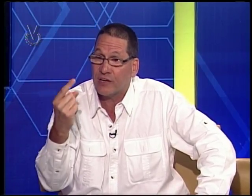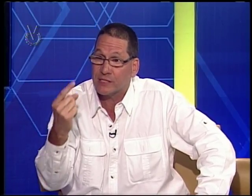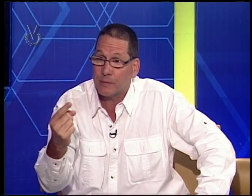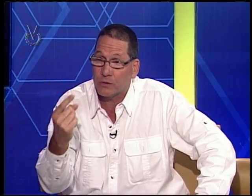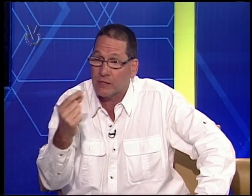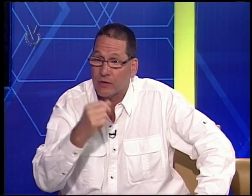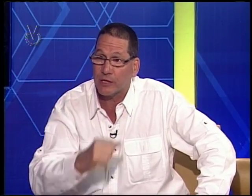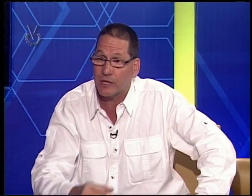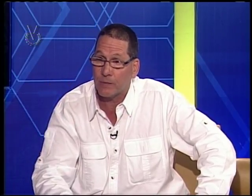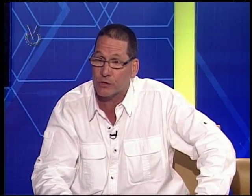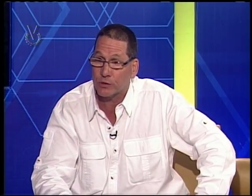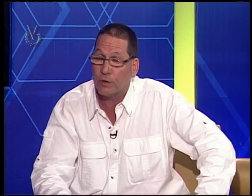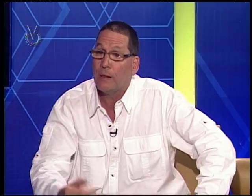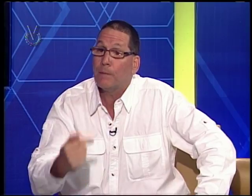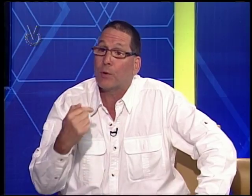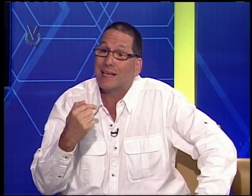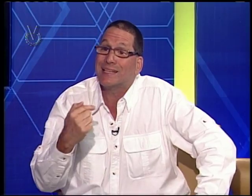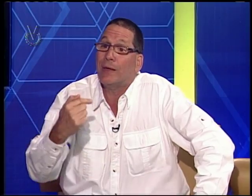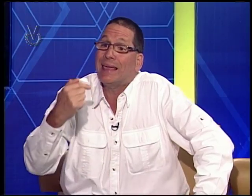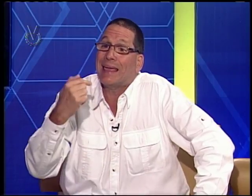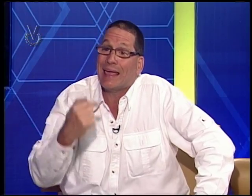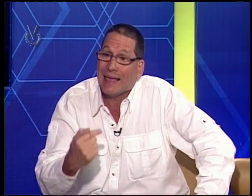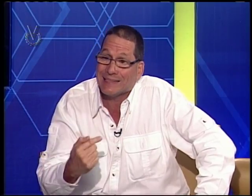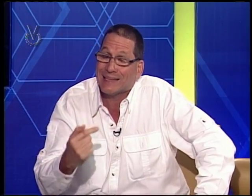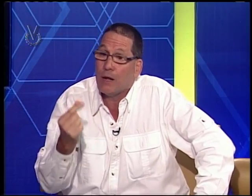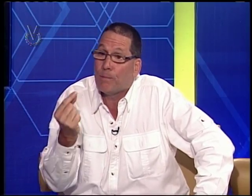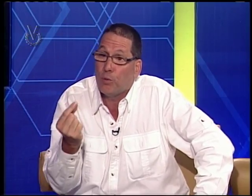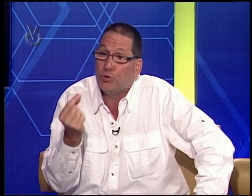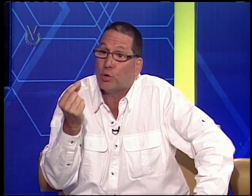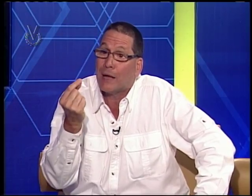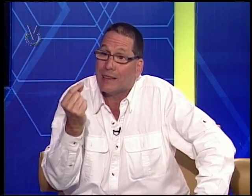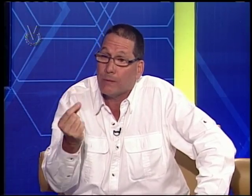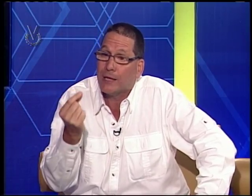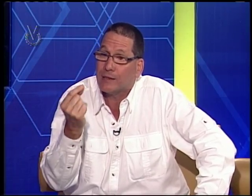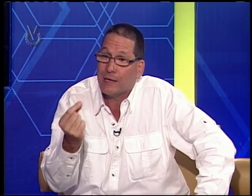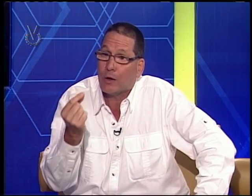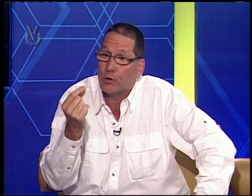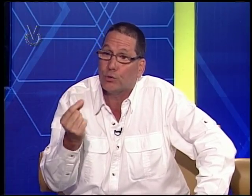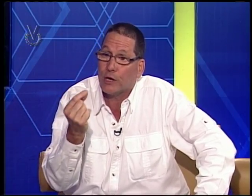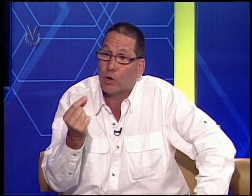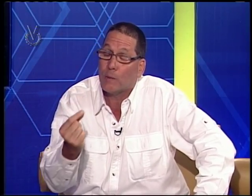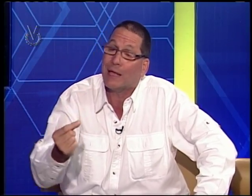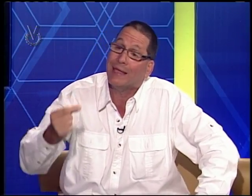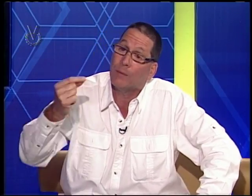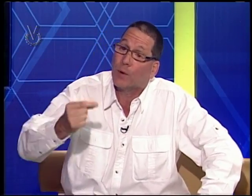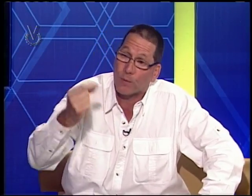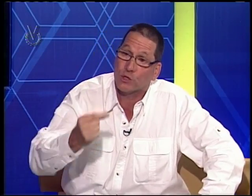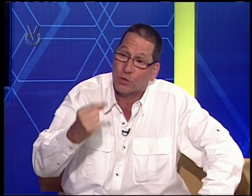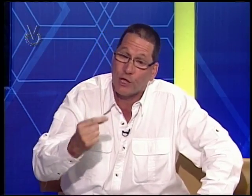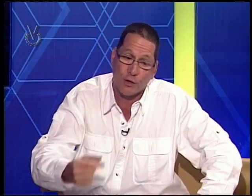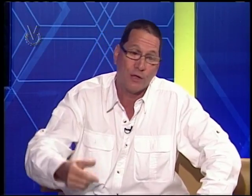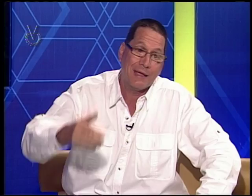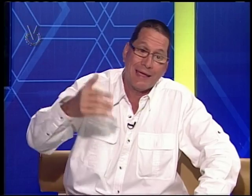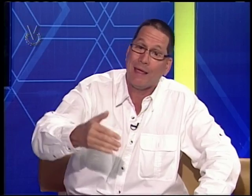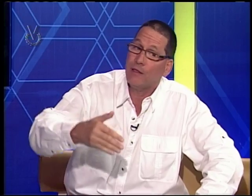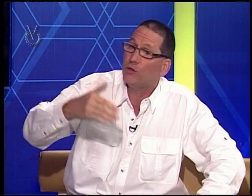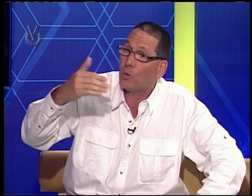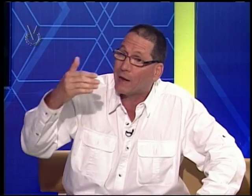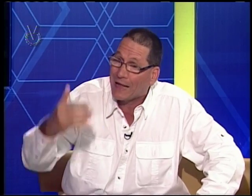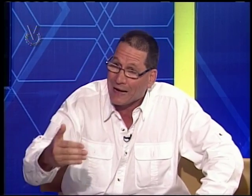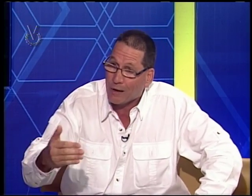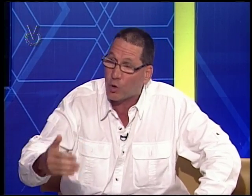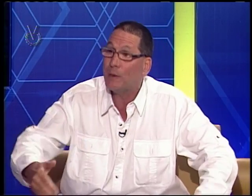capacidad de financiamiento externo que tenemos nosotros? Porque saben que es el punto más débil que tiene la coyuntura económica y el propósito de ellos